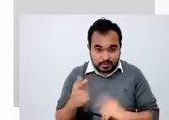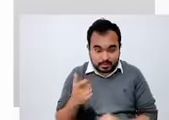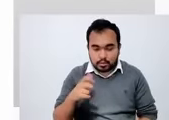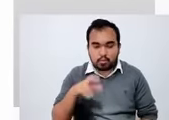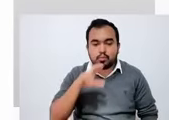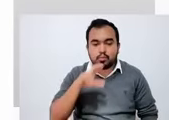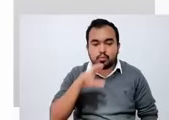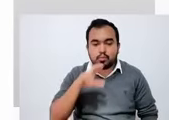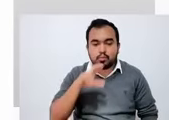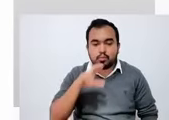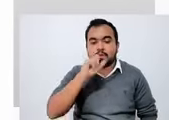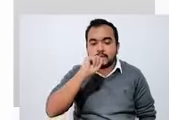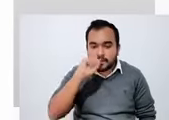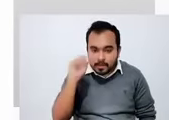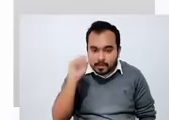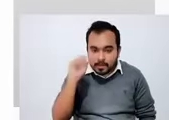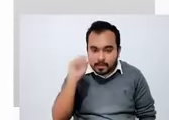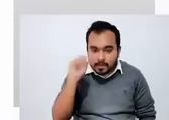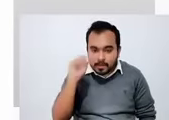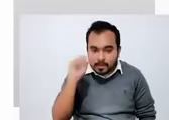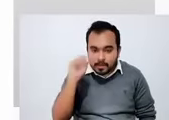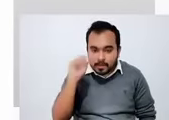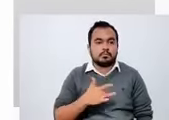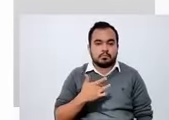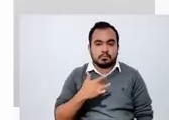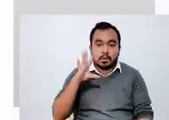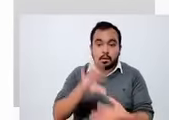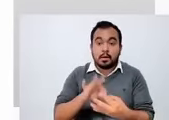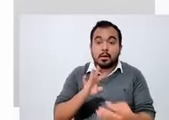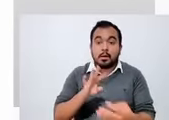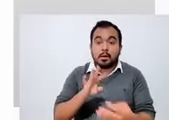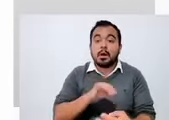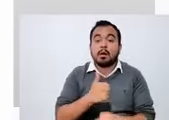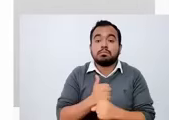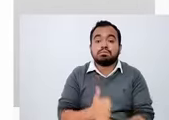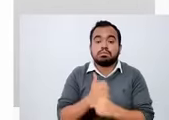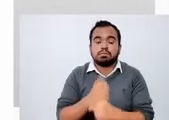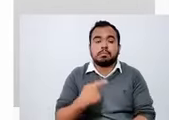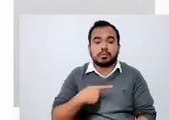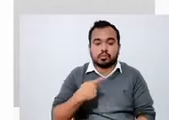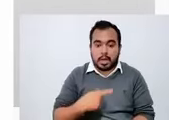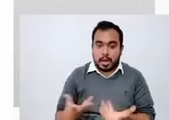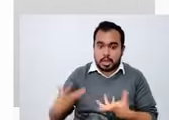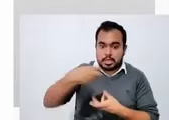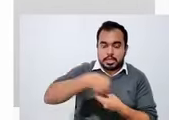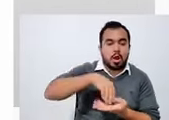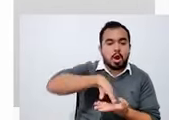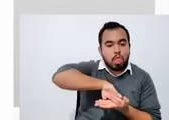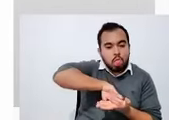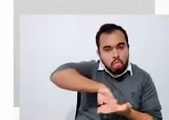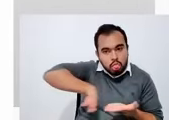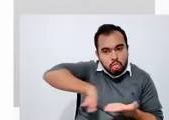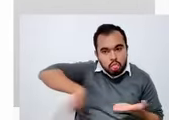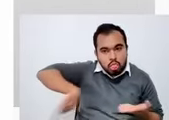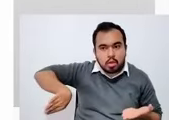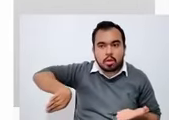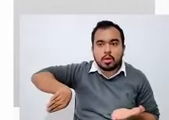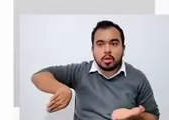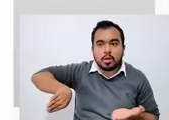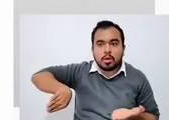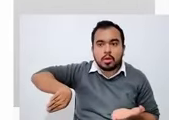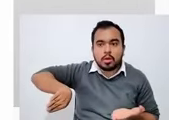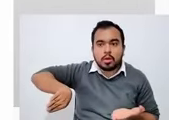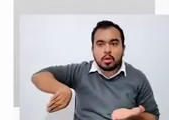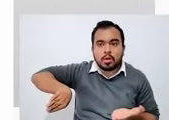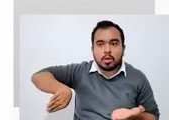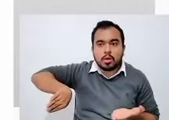determinación menos abyecta de la pena para las personas en situación de exclusión social. Esa renormativización de las categorías se vería muy